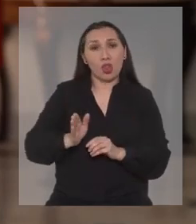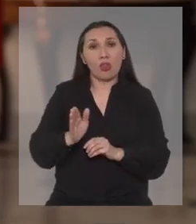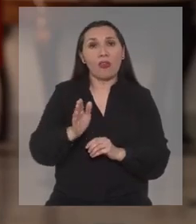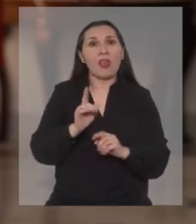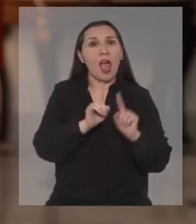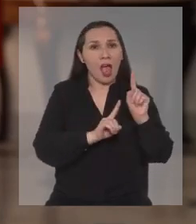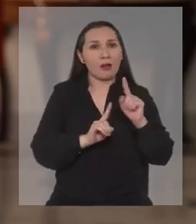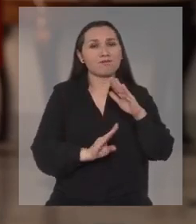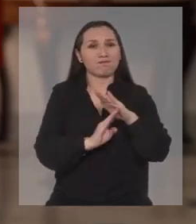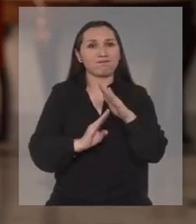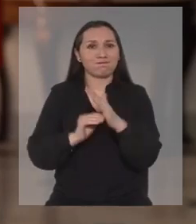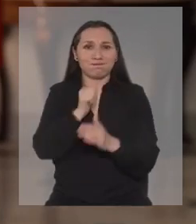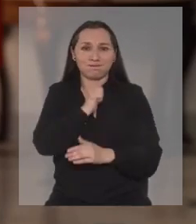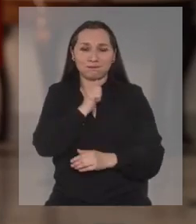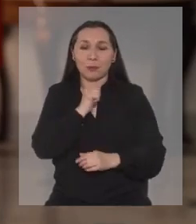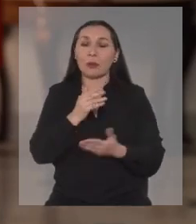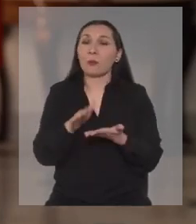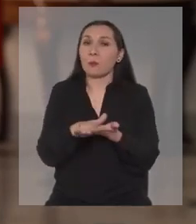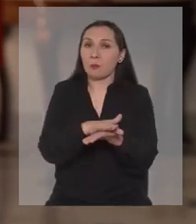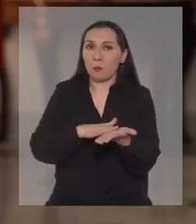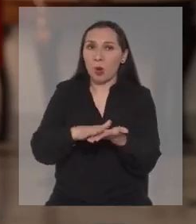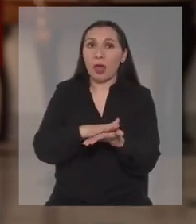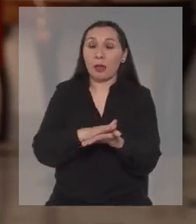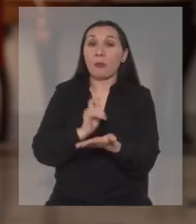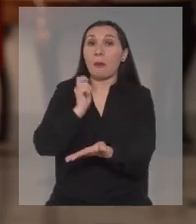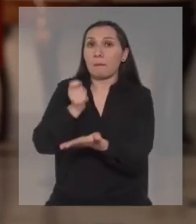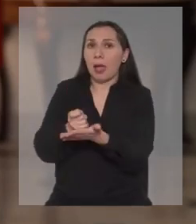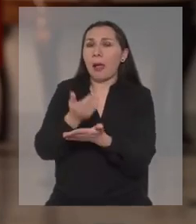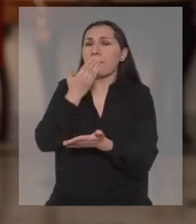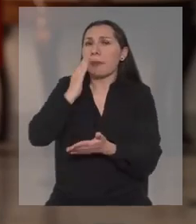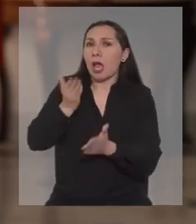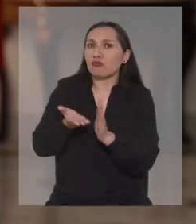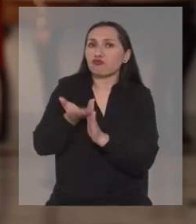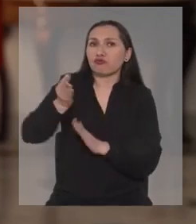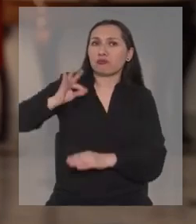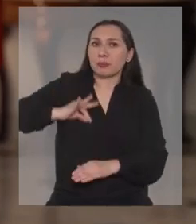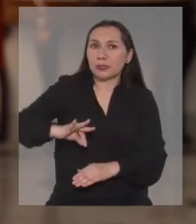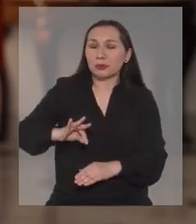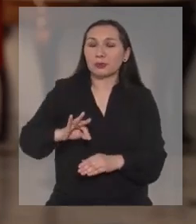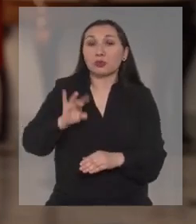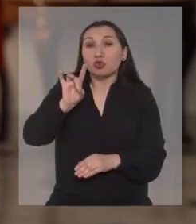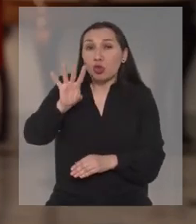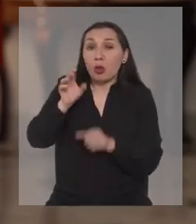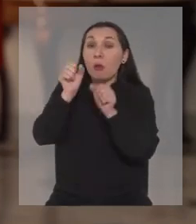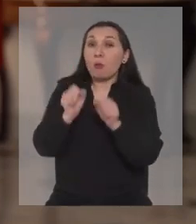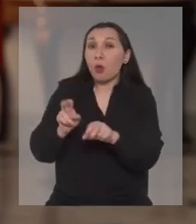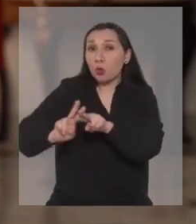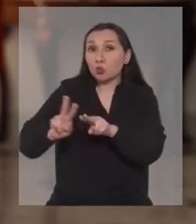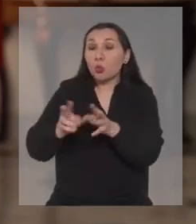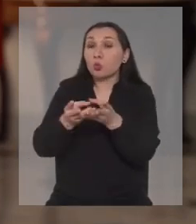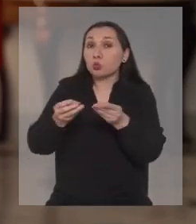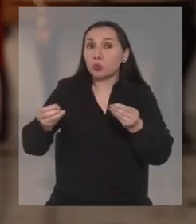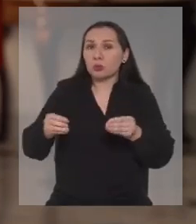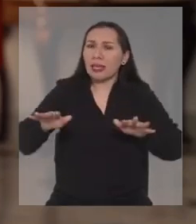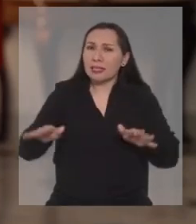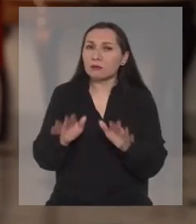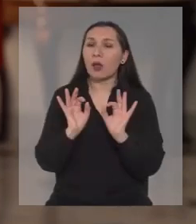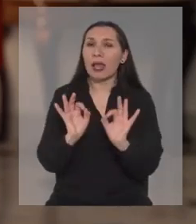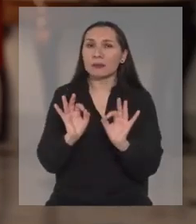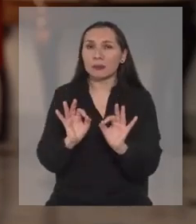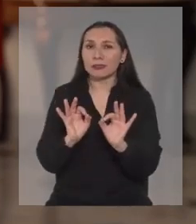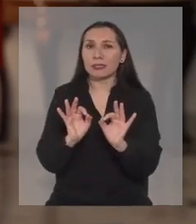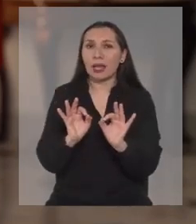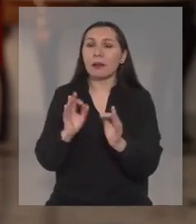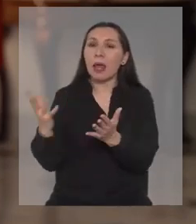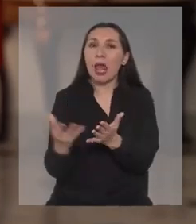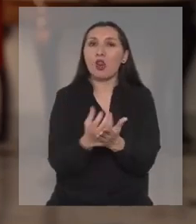todavía tenemos tareas pendientes Como por ejemplo pagar mejores pensiones que solo se podrán resolver si hacemos un esfuerzo